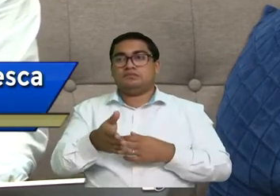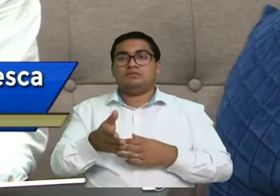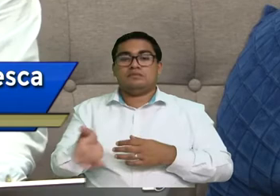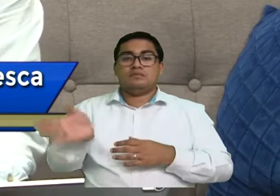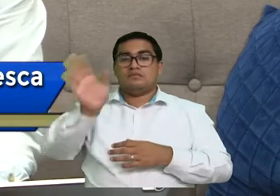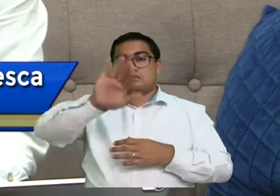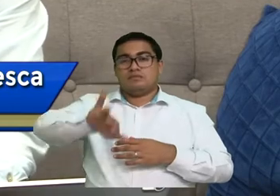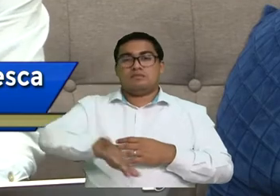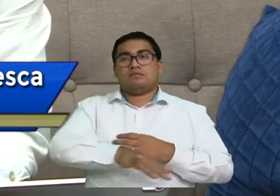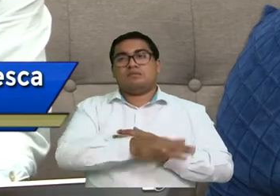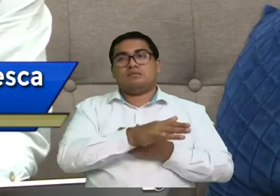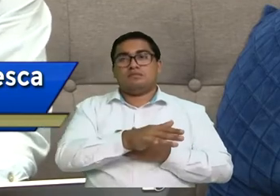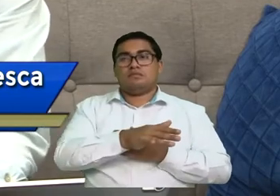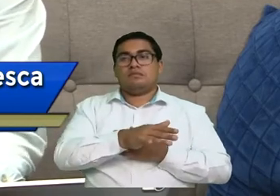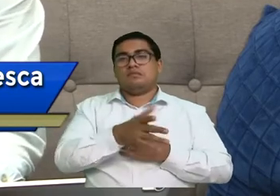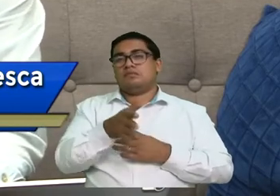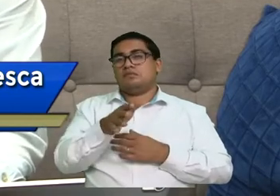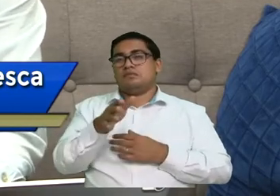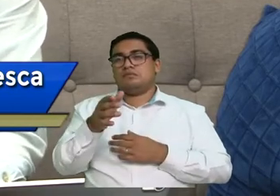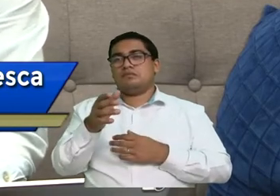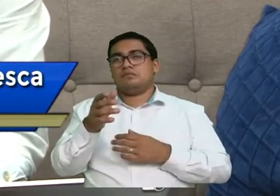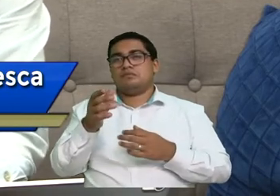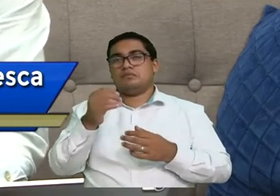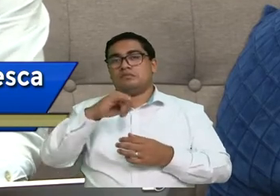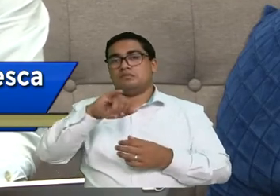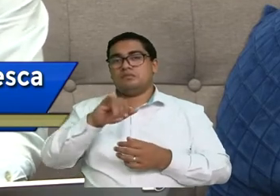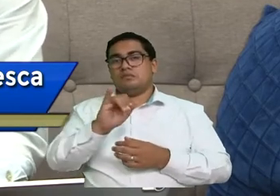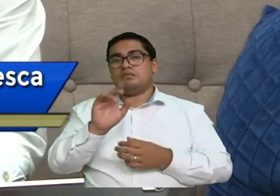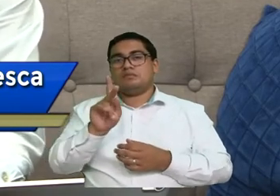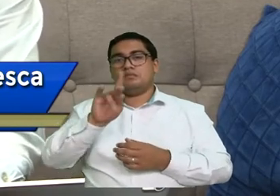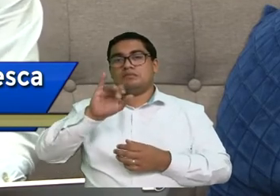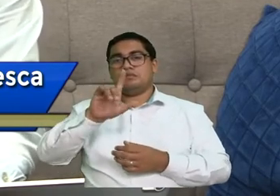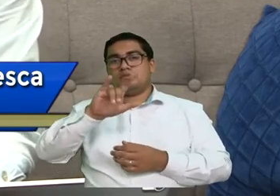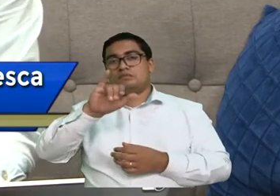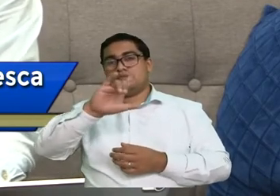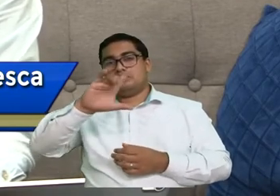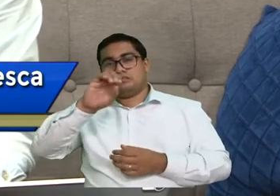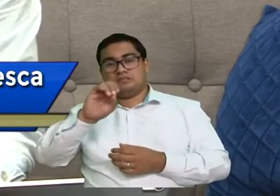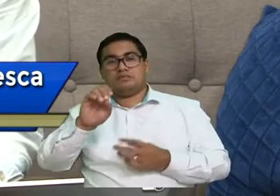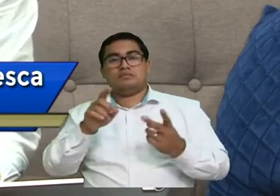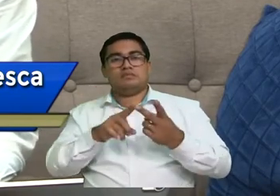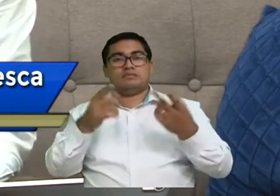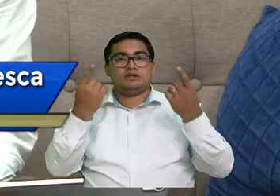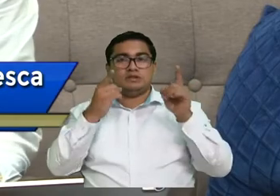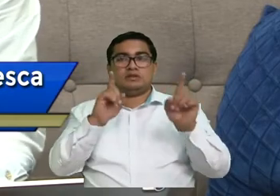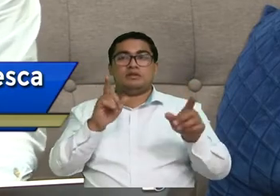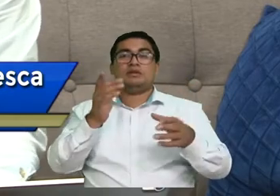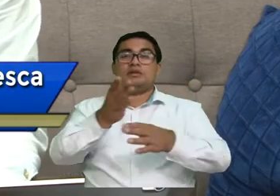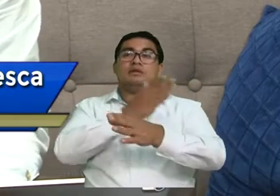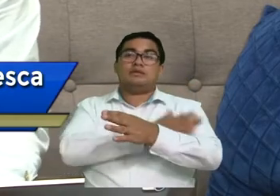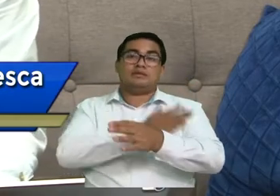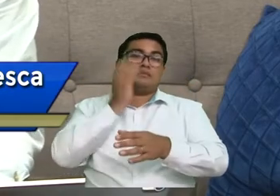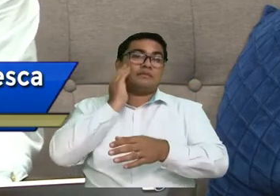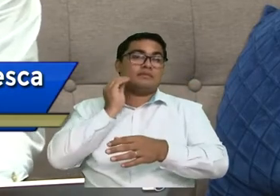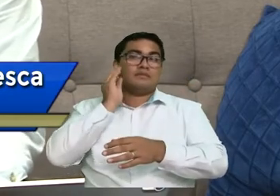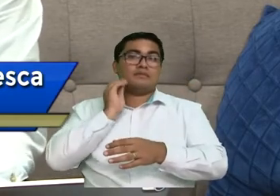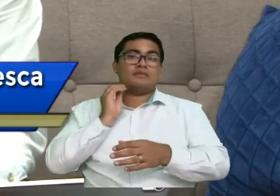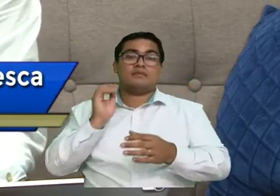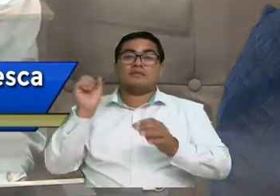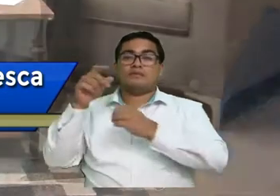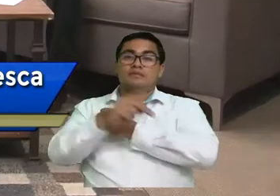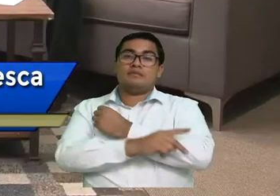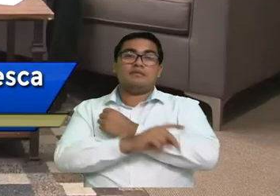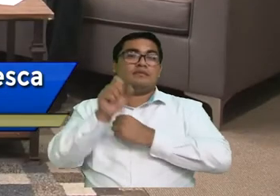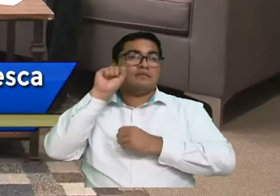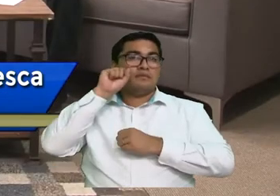marinos, okay, aquí en la zona de Jiquilillo y Chinandega, a partir de la experiencia que con la cooperación de Taiwán